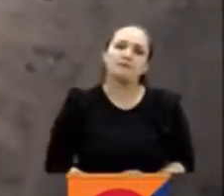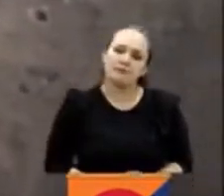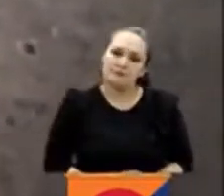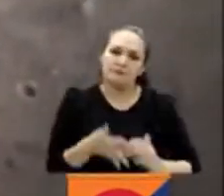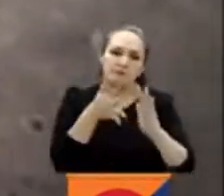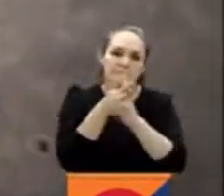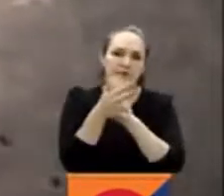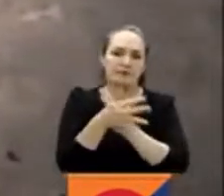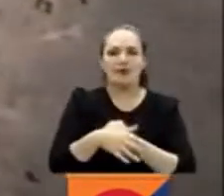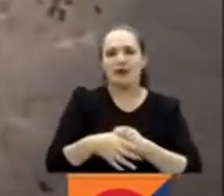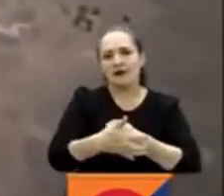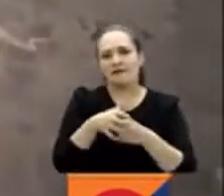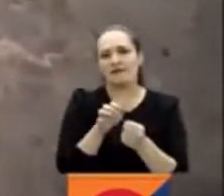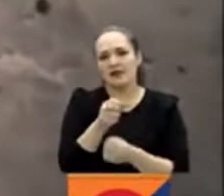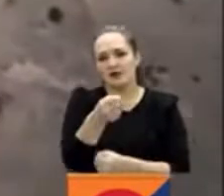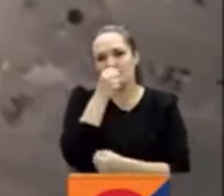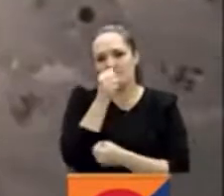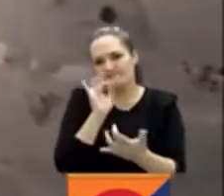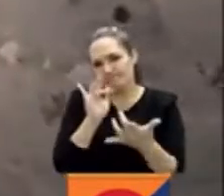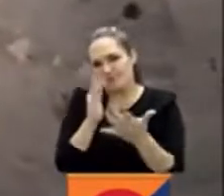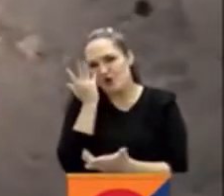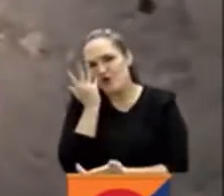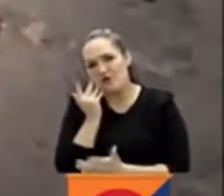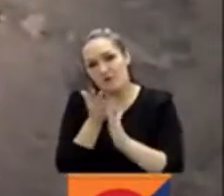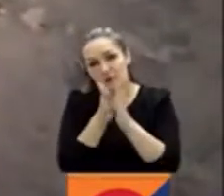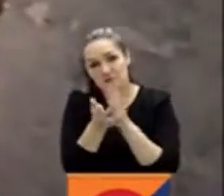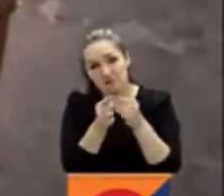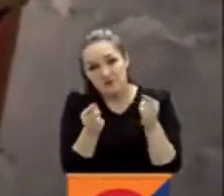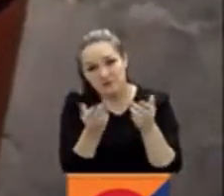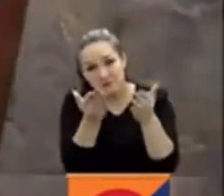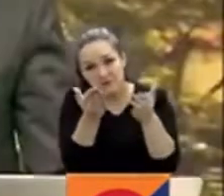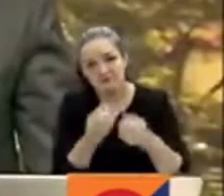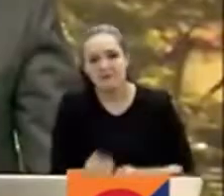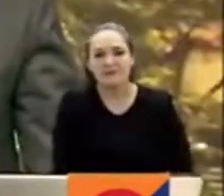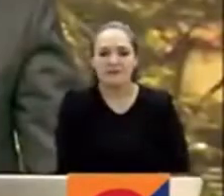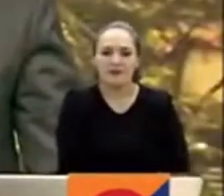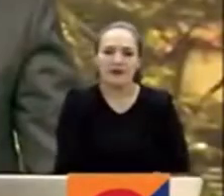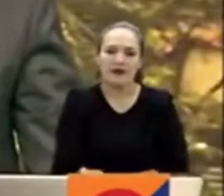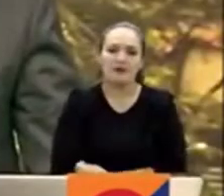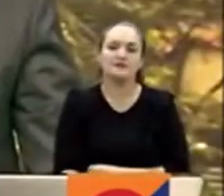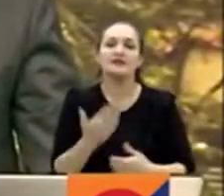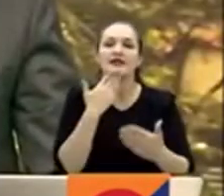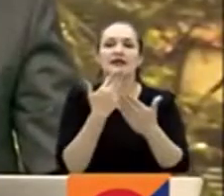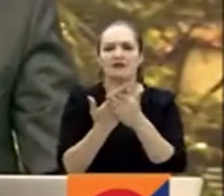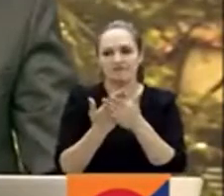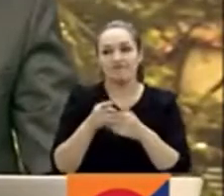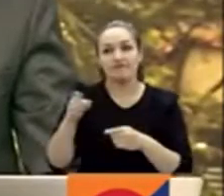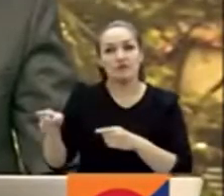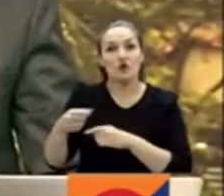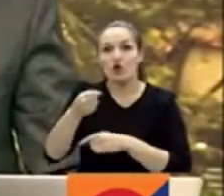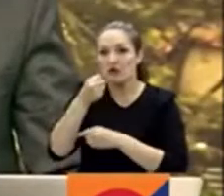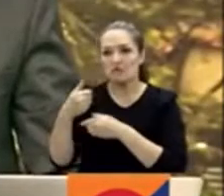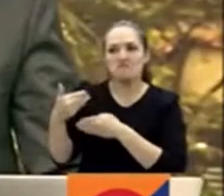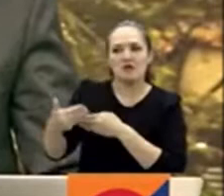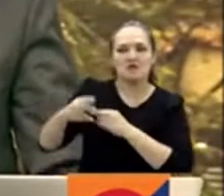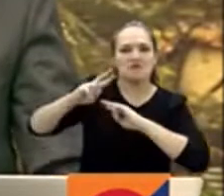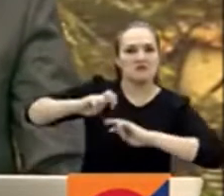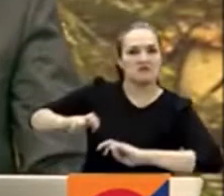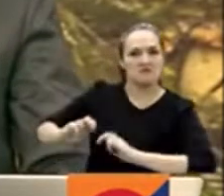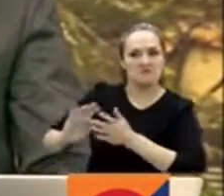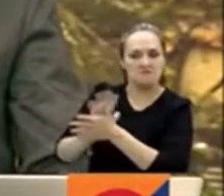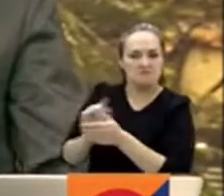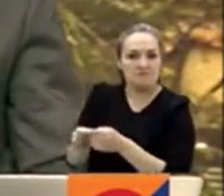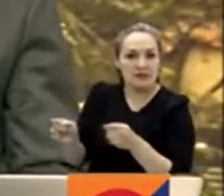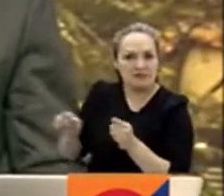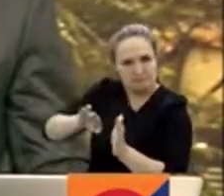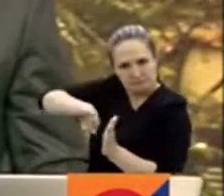RTVC Noticias, Edwin Suá, conectados 24/7. José, usted tiene más información. Gracias, Edwin. Por supuesto, esta es una noticia en desarrollo. Esperamos los detalles.